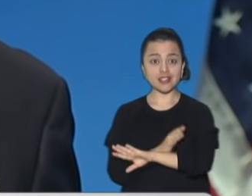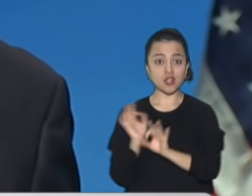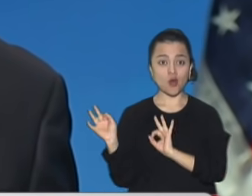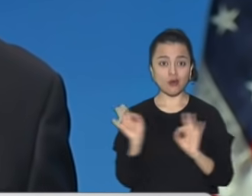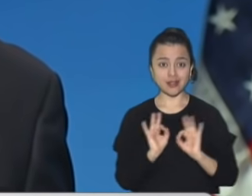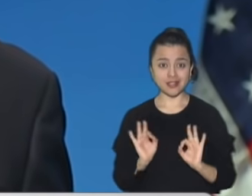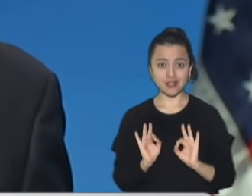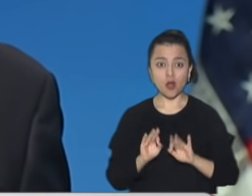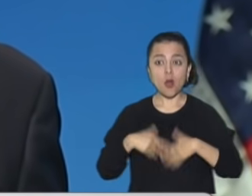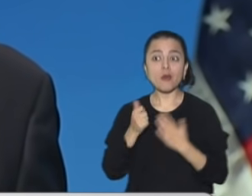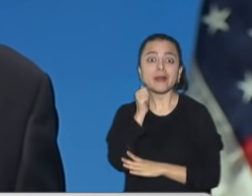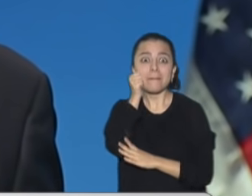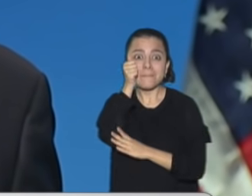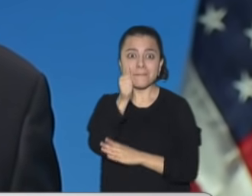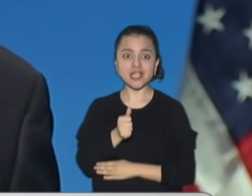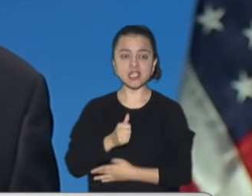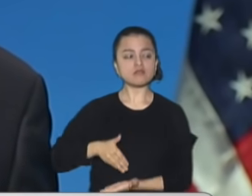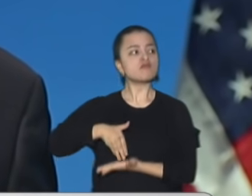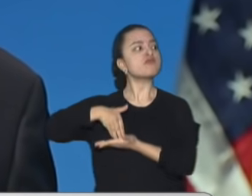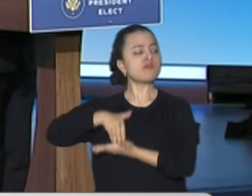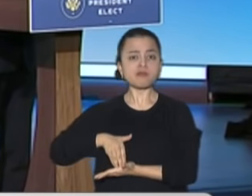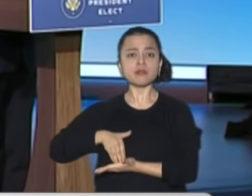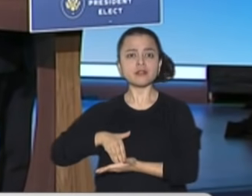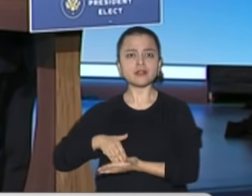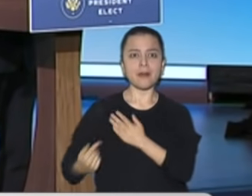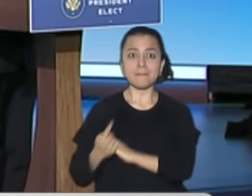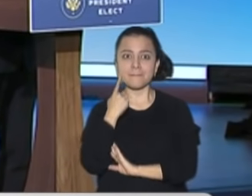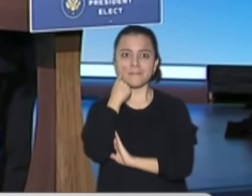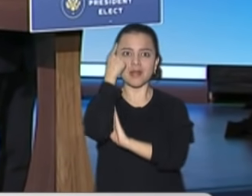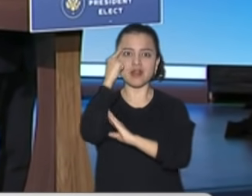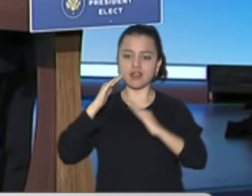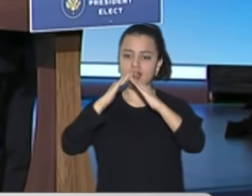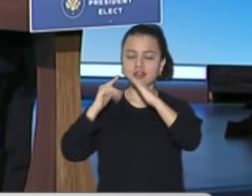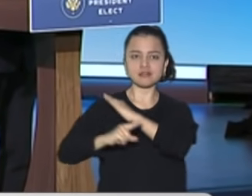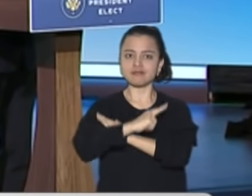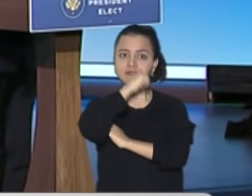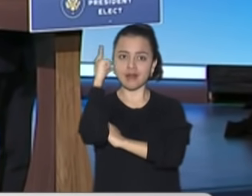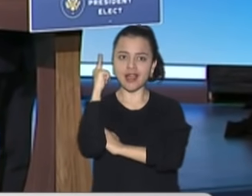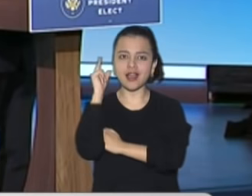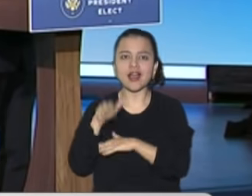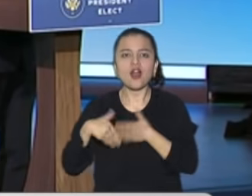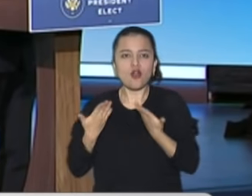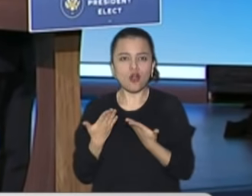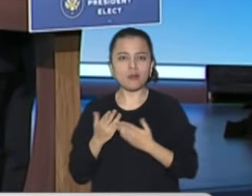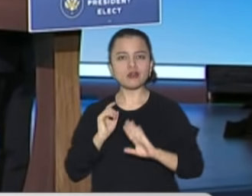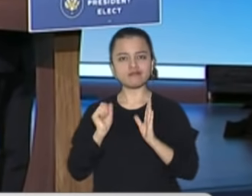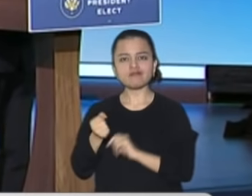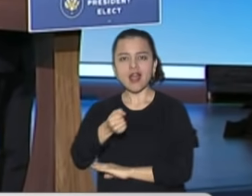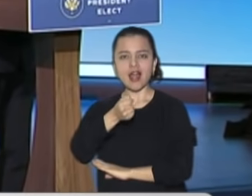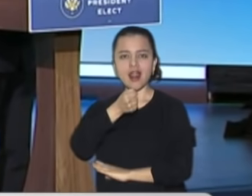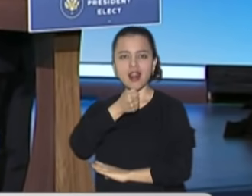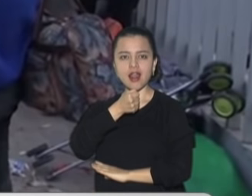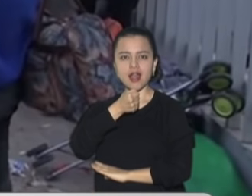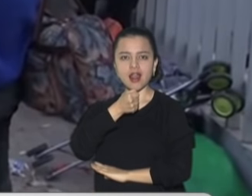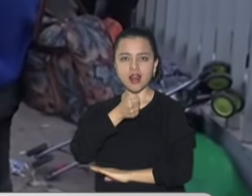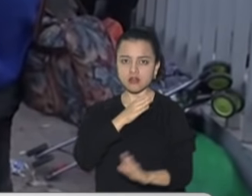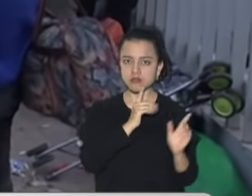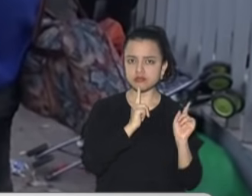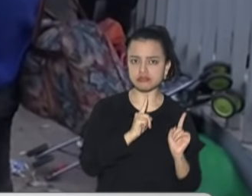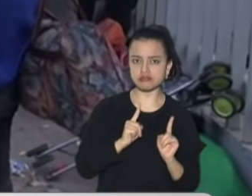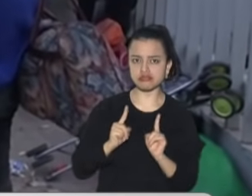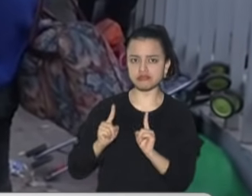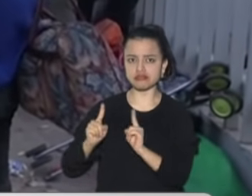pronto asuma el poder mañana y, de hecho, en su primer día en la Casa Blanca, el demócrata emitirá varios decretos para revertir los